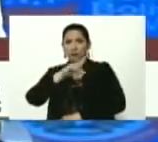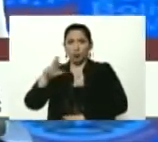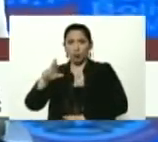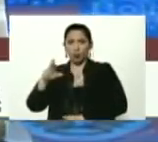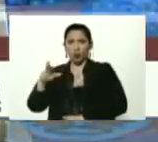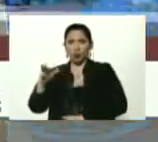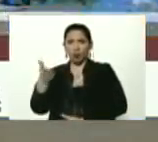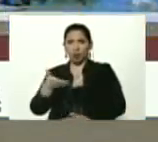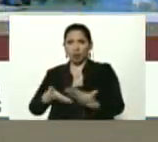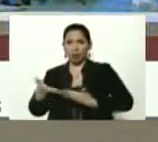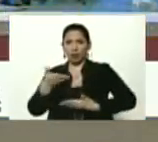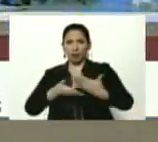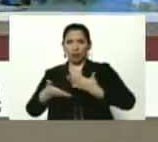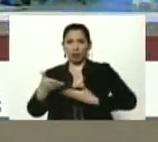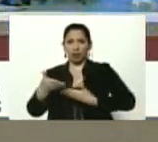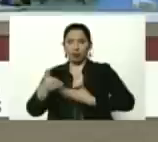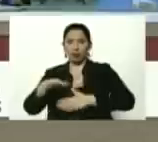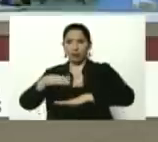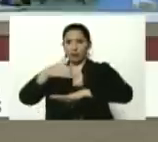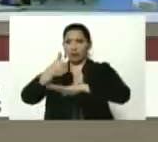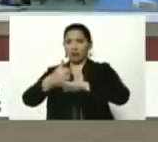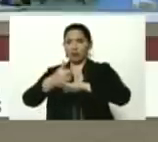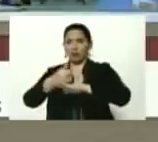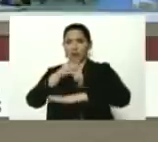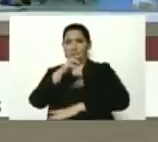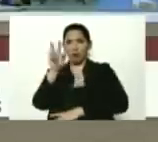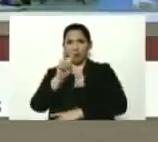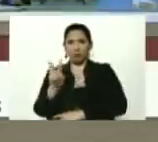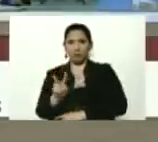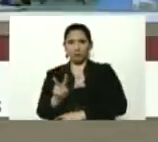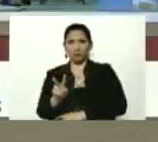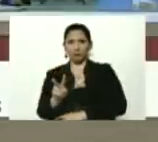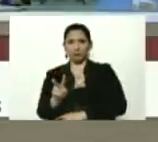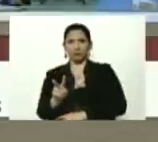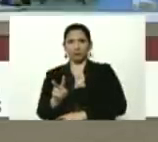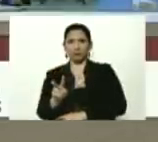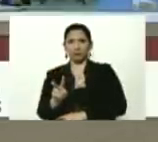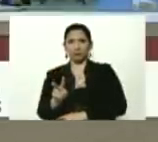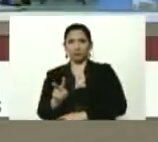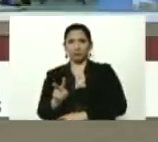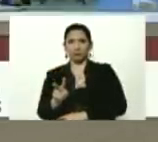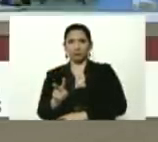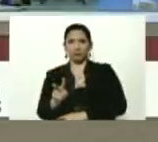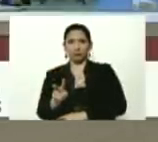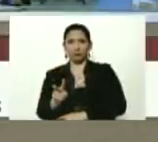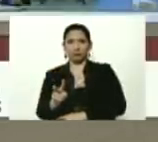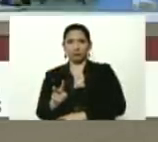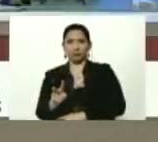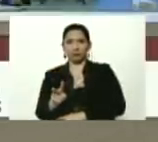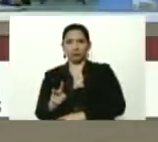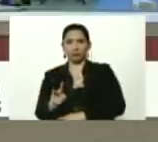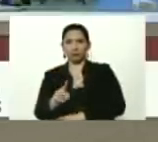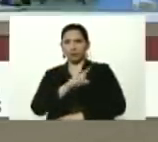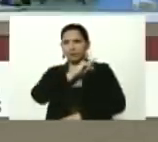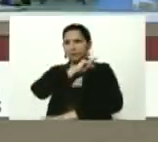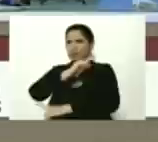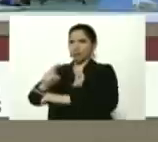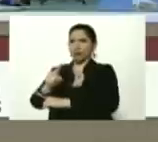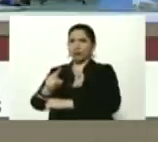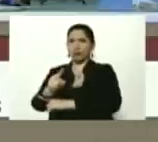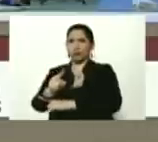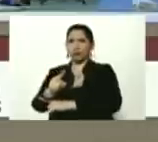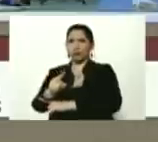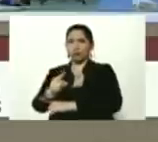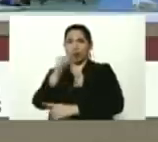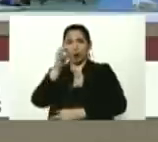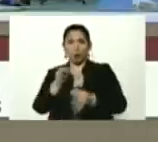través de la Procuraduría General de Venezuela, ha demandado, él ha sido el